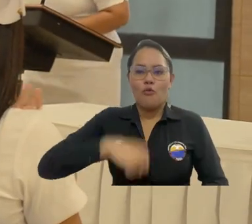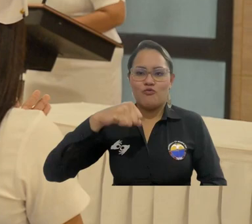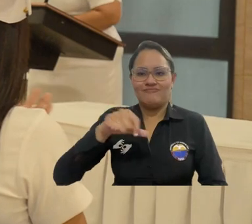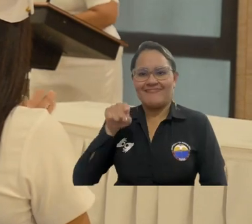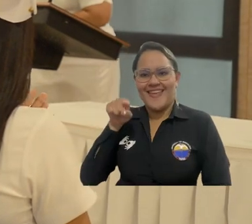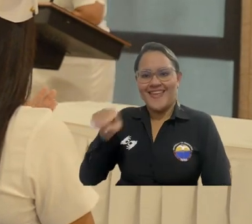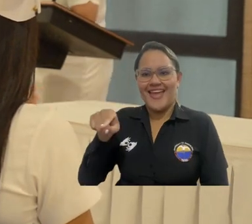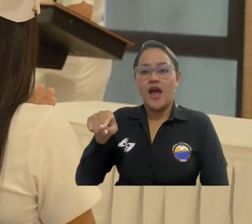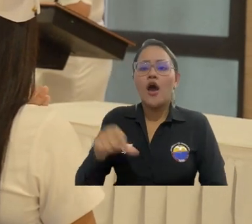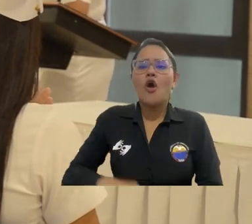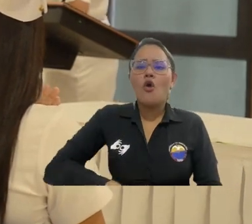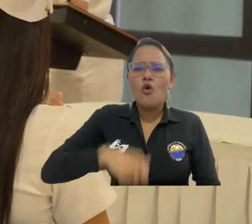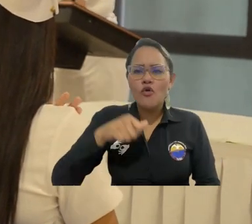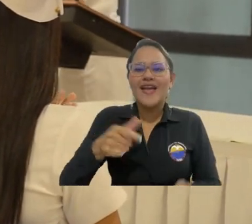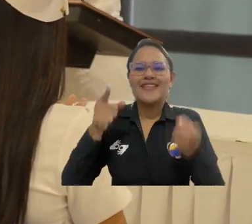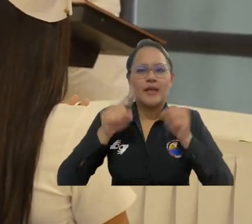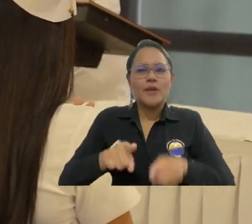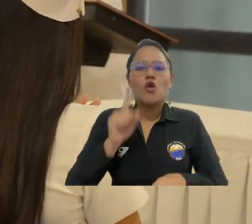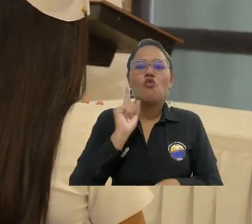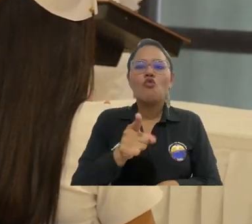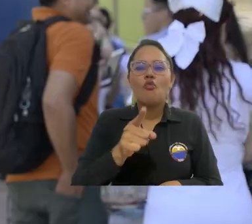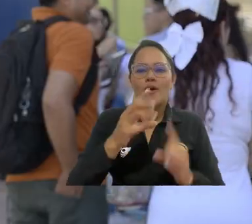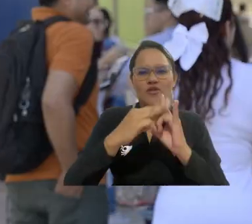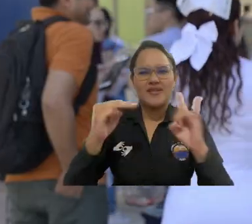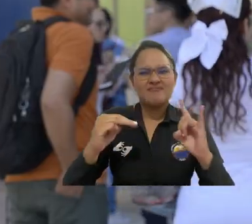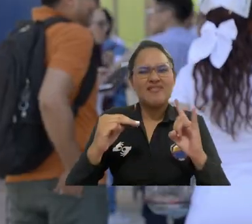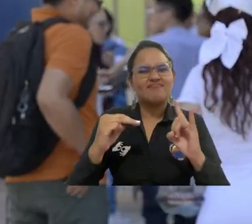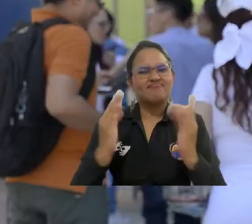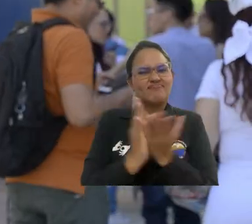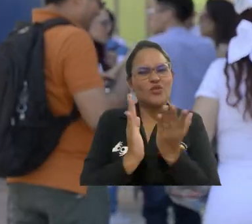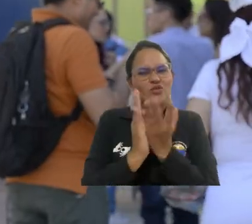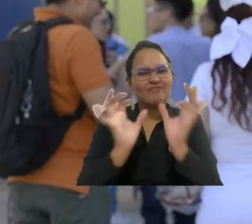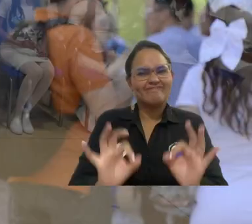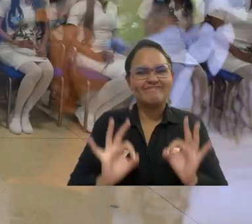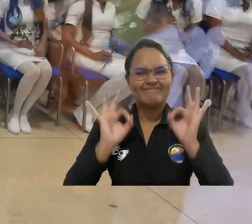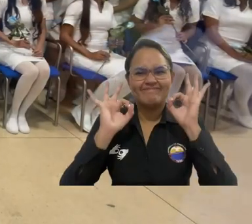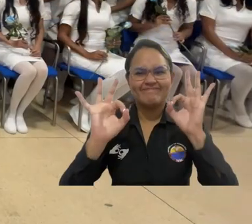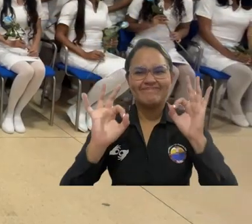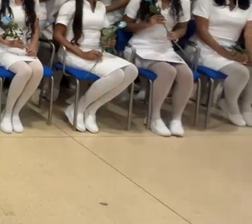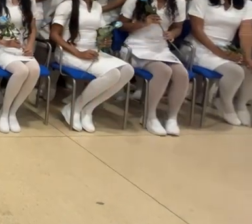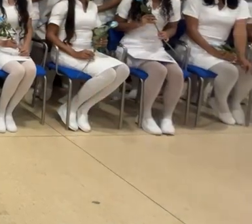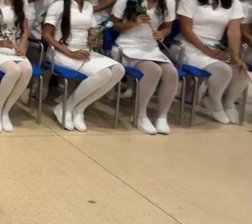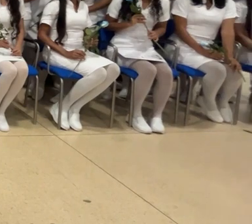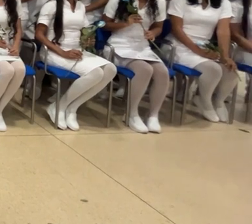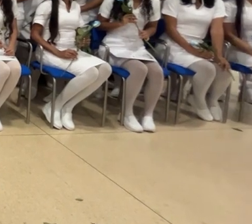por ella y orgullo por la alta calidad de la educación en la Universidad del Magdalena.